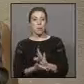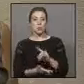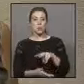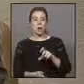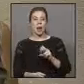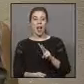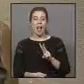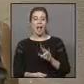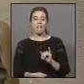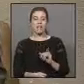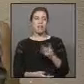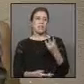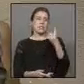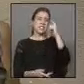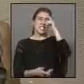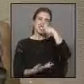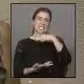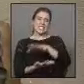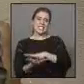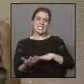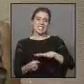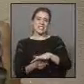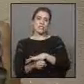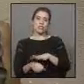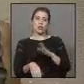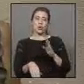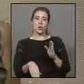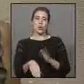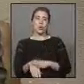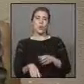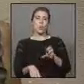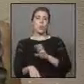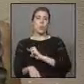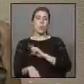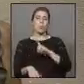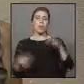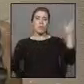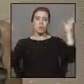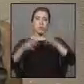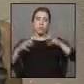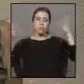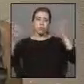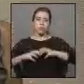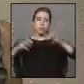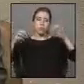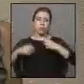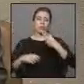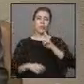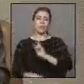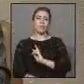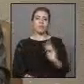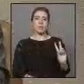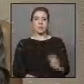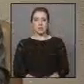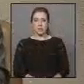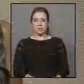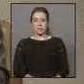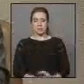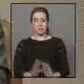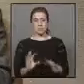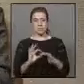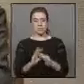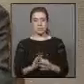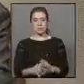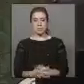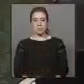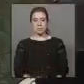no vean tan complicada situación producto de este temporal que afectó a la costa de la región de Valparaíso. Eso es, Presidenta,